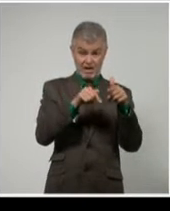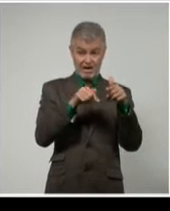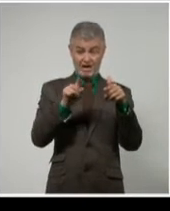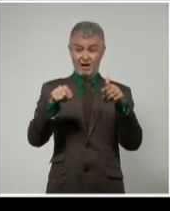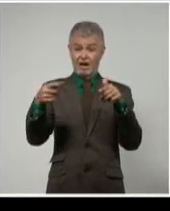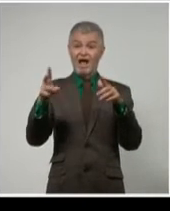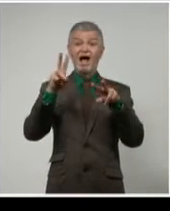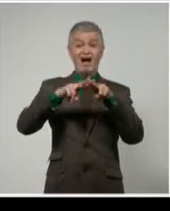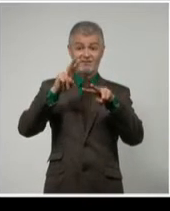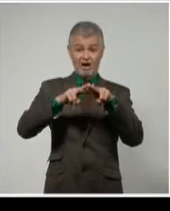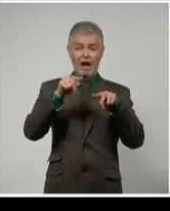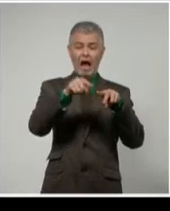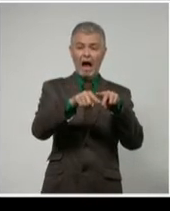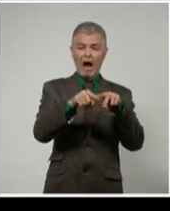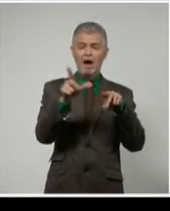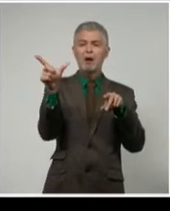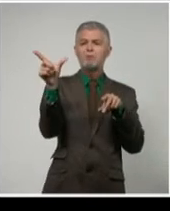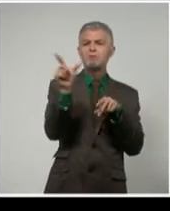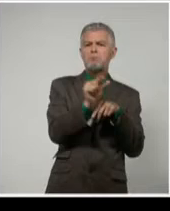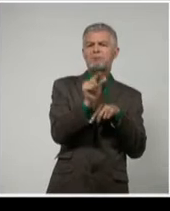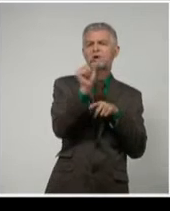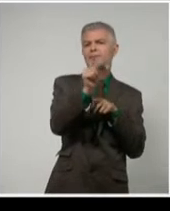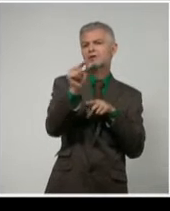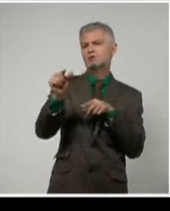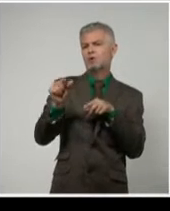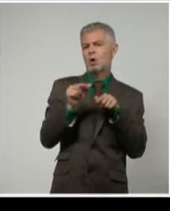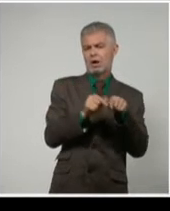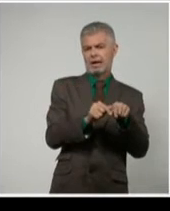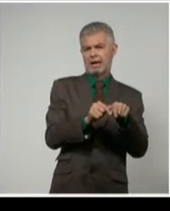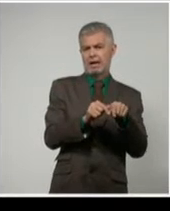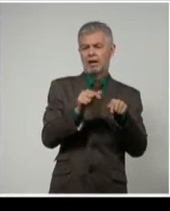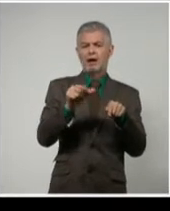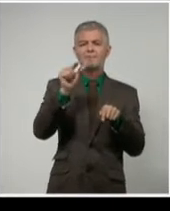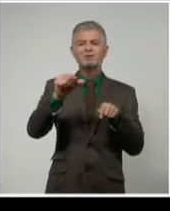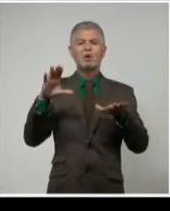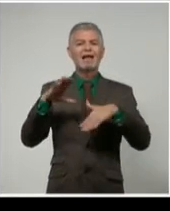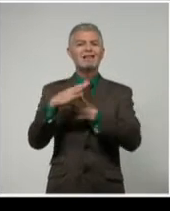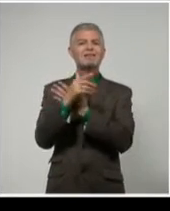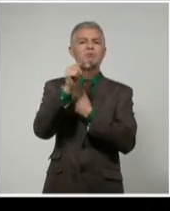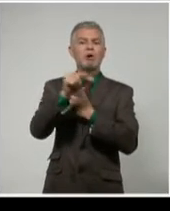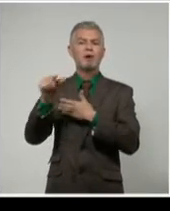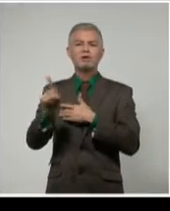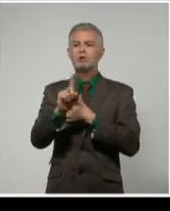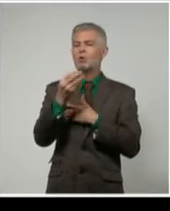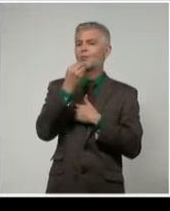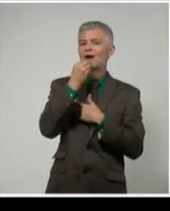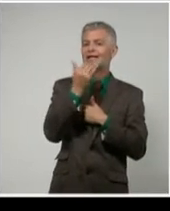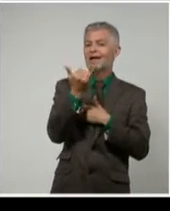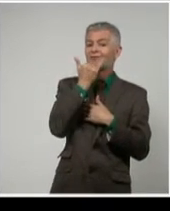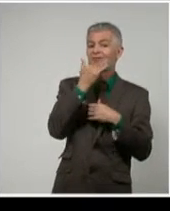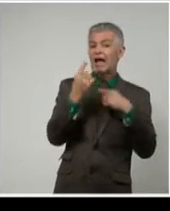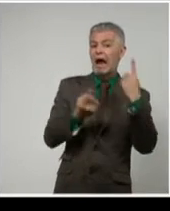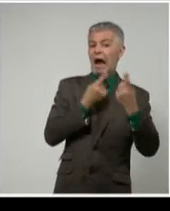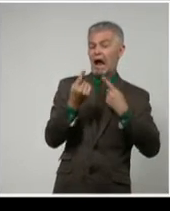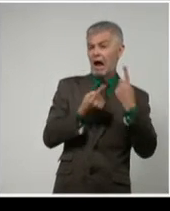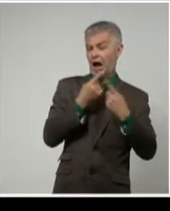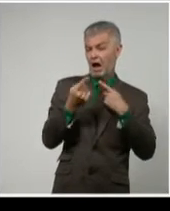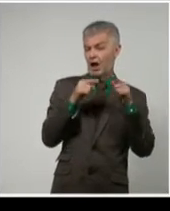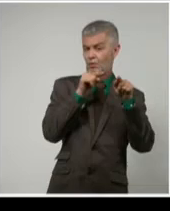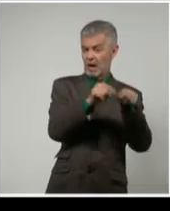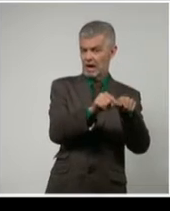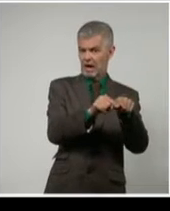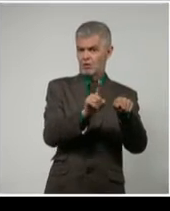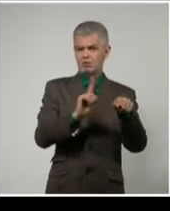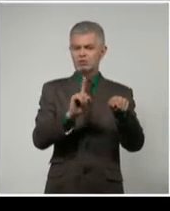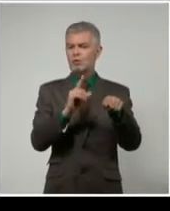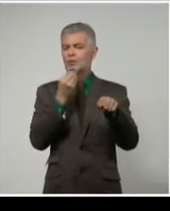personal ahí. Este presidente no va a permitir que nuestros diplomáticos sean blancos con impunidad y no vamos a